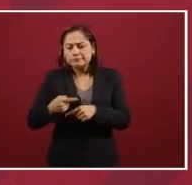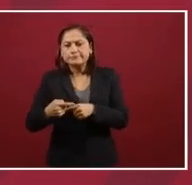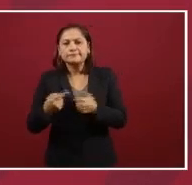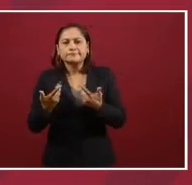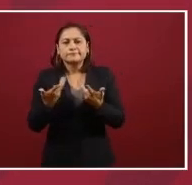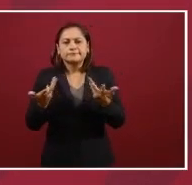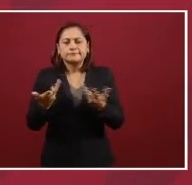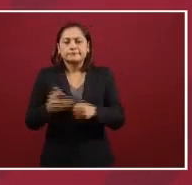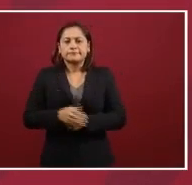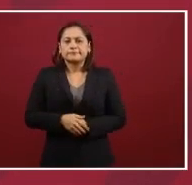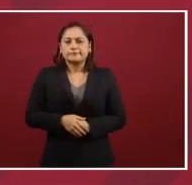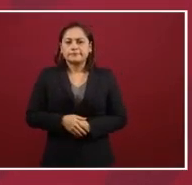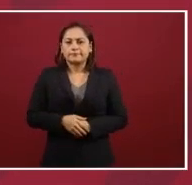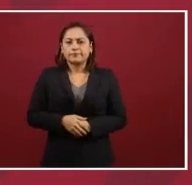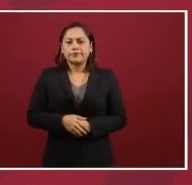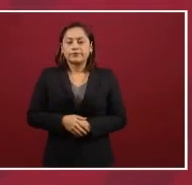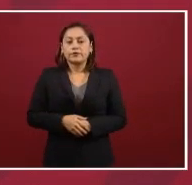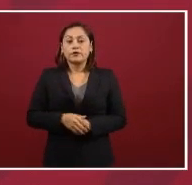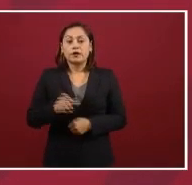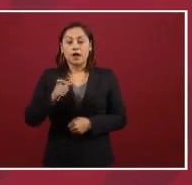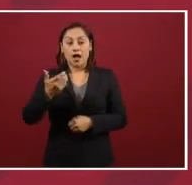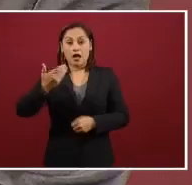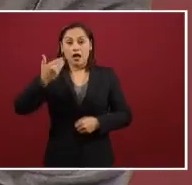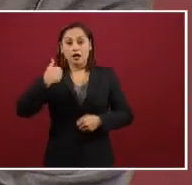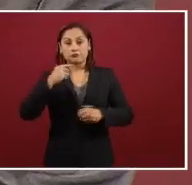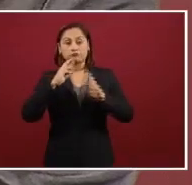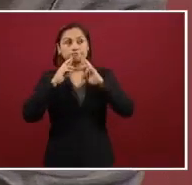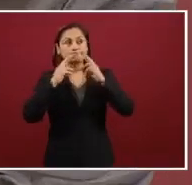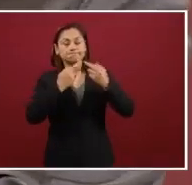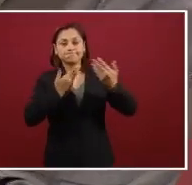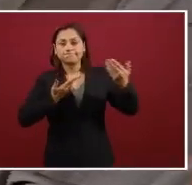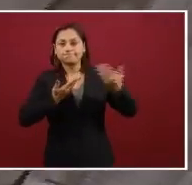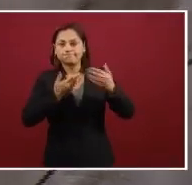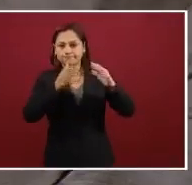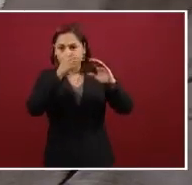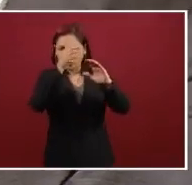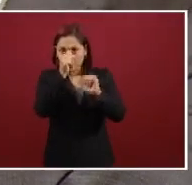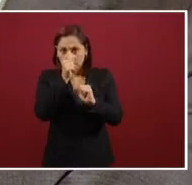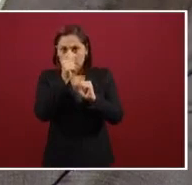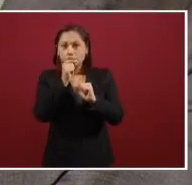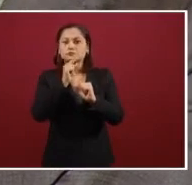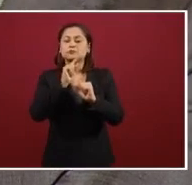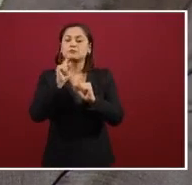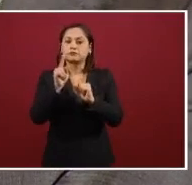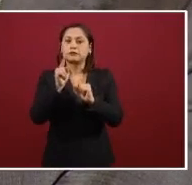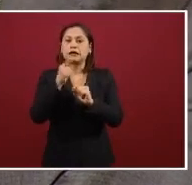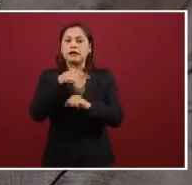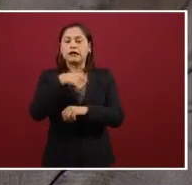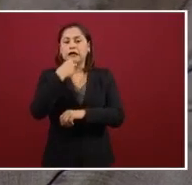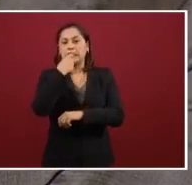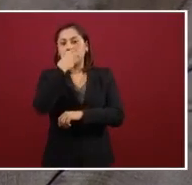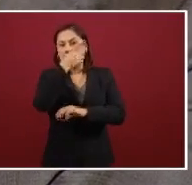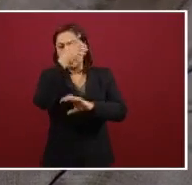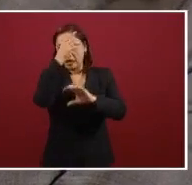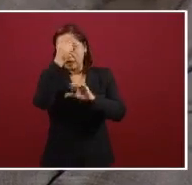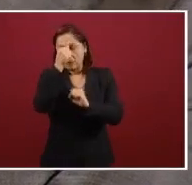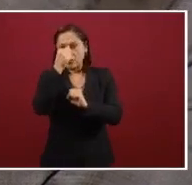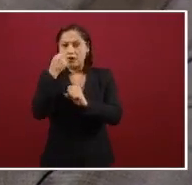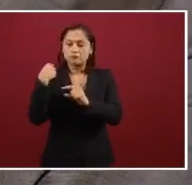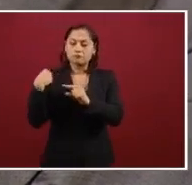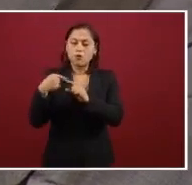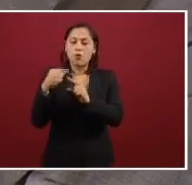dijo cuando se llegó al acuerdo que se iba a llevar a cabo la primera evaluación a los 45